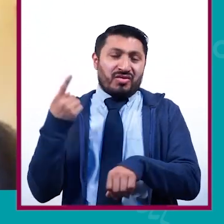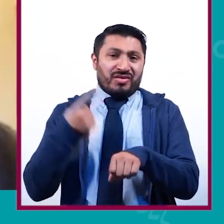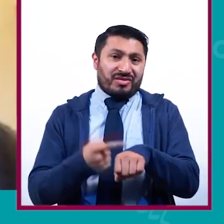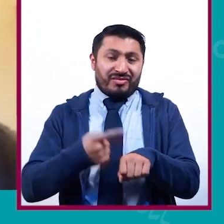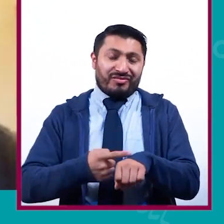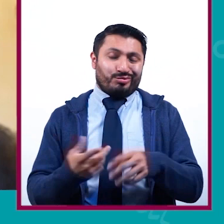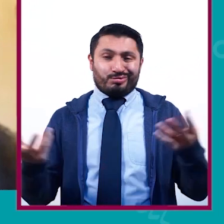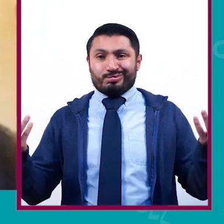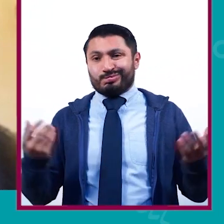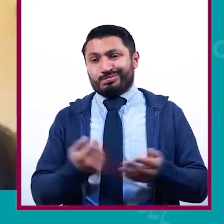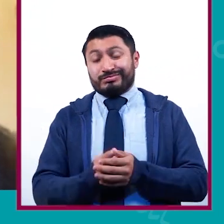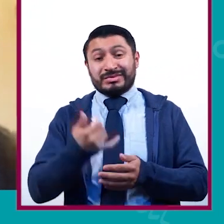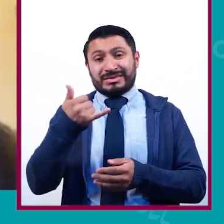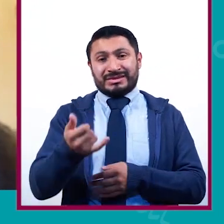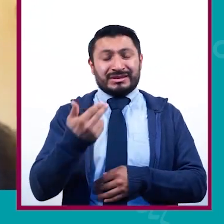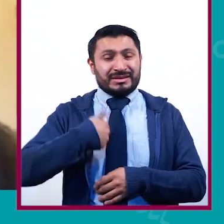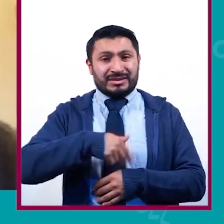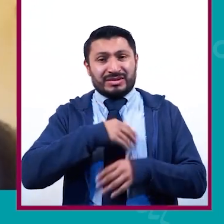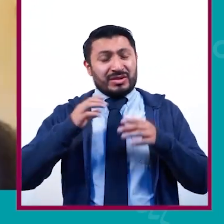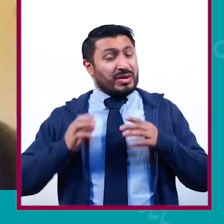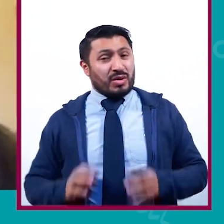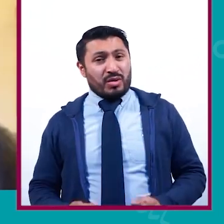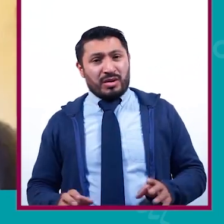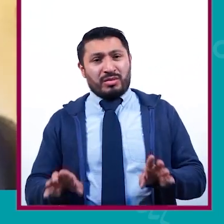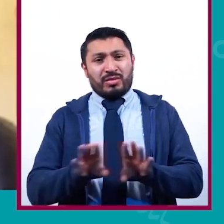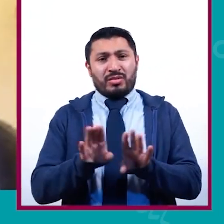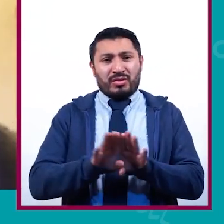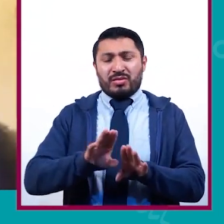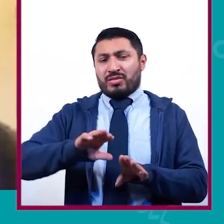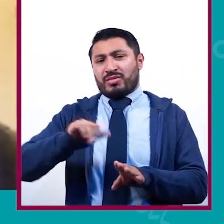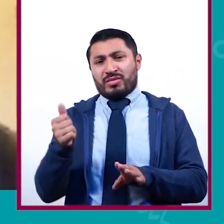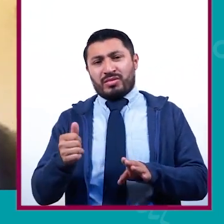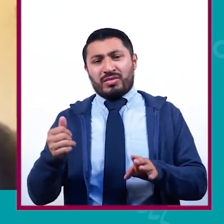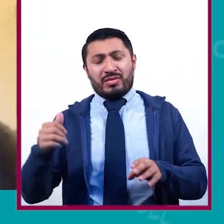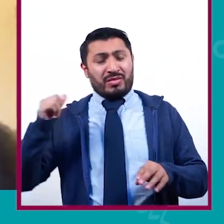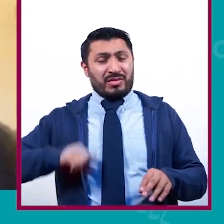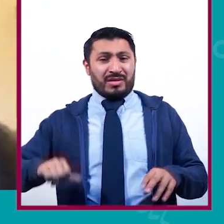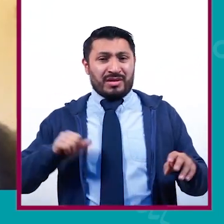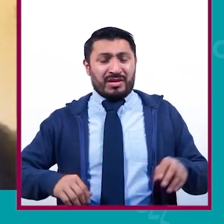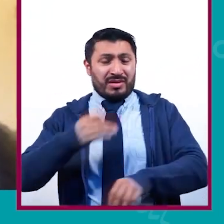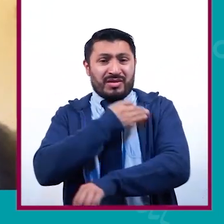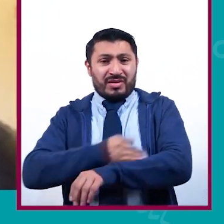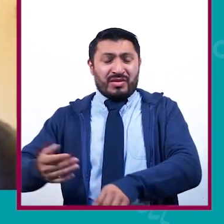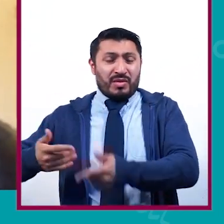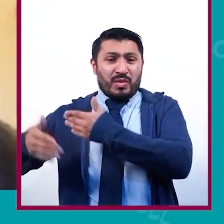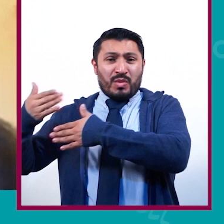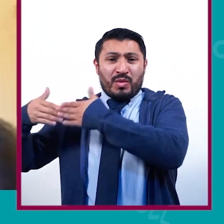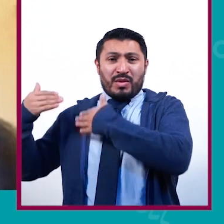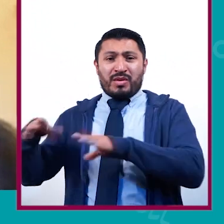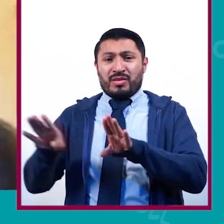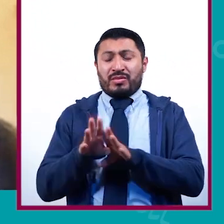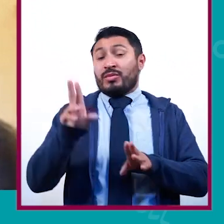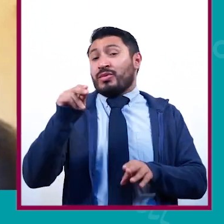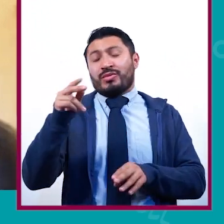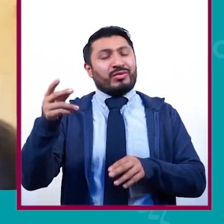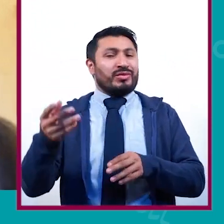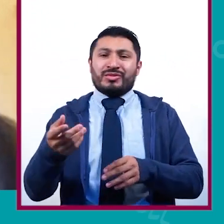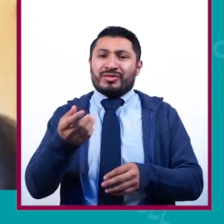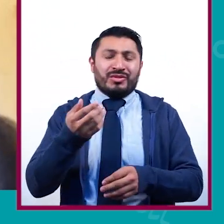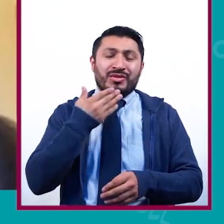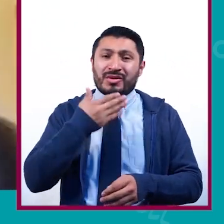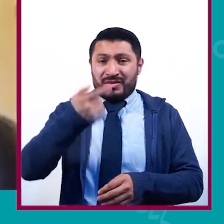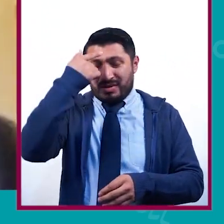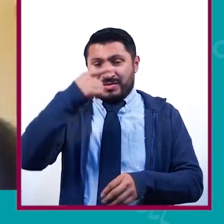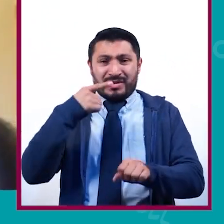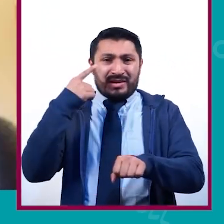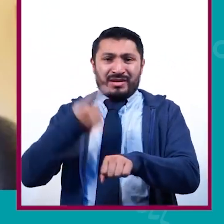y nuestros cuerpos, o los cuerpos de nuestros ancestros, no estaban preparados para pelear contra estos virus, y eso